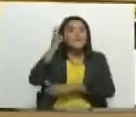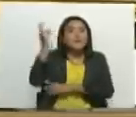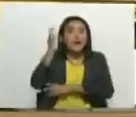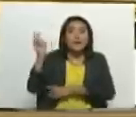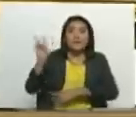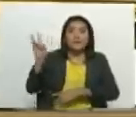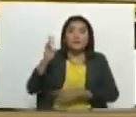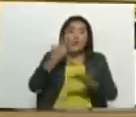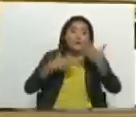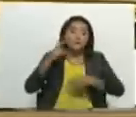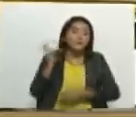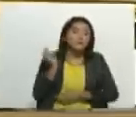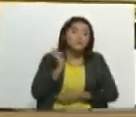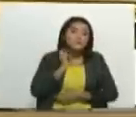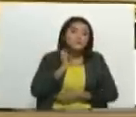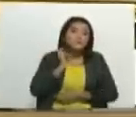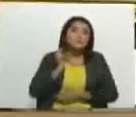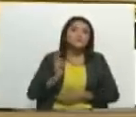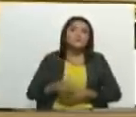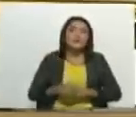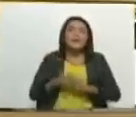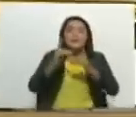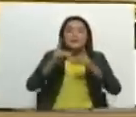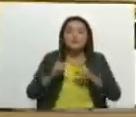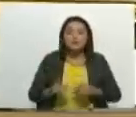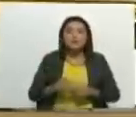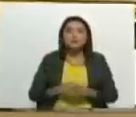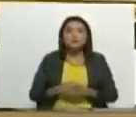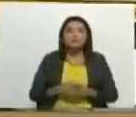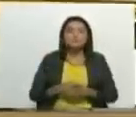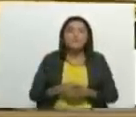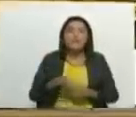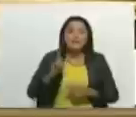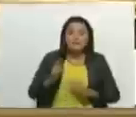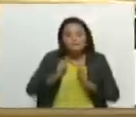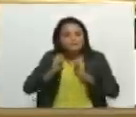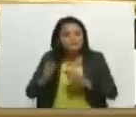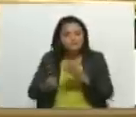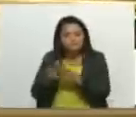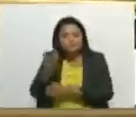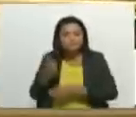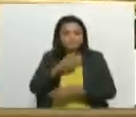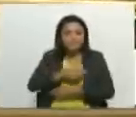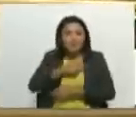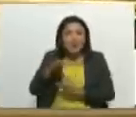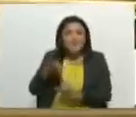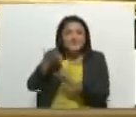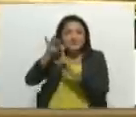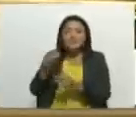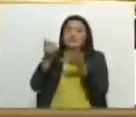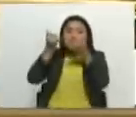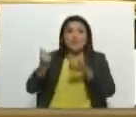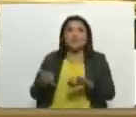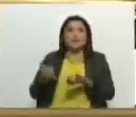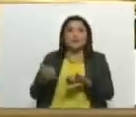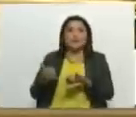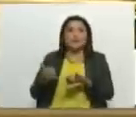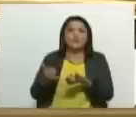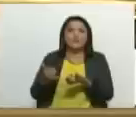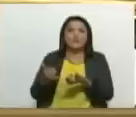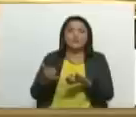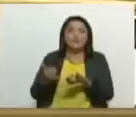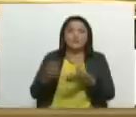hemos decidido que se conforme una comisión especial que de manera inmediata se